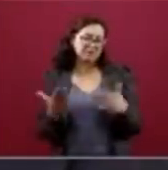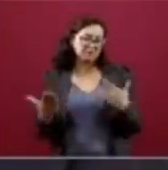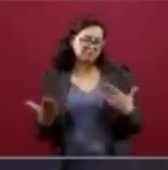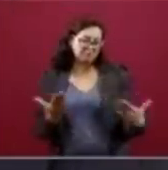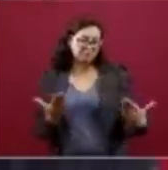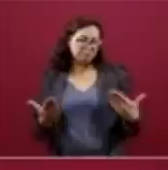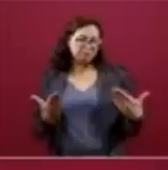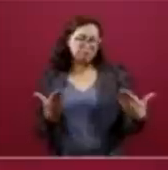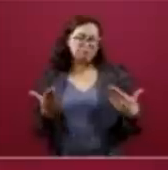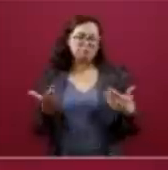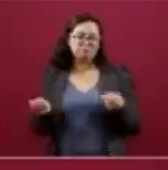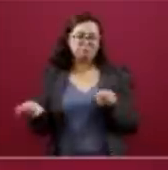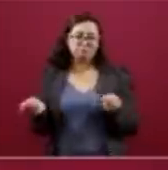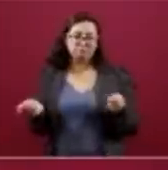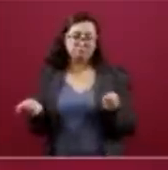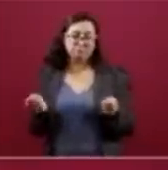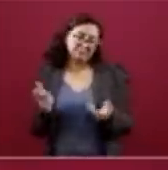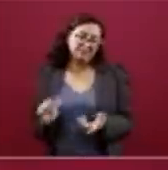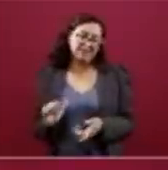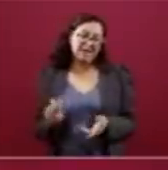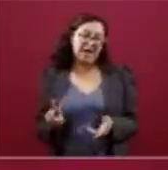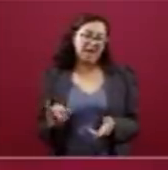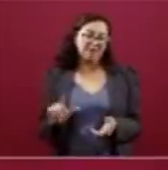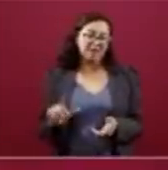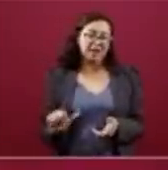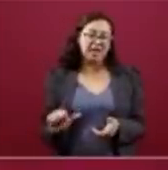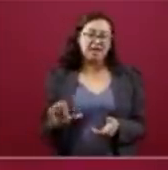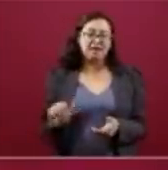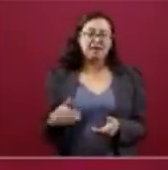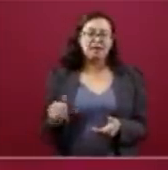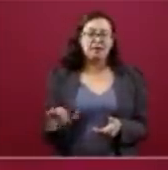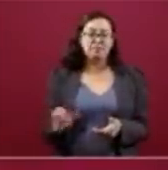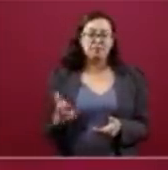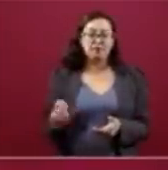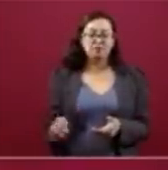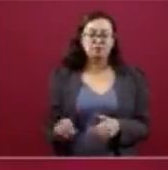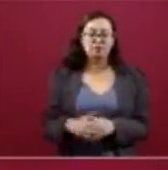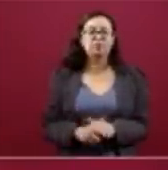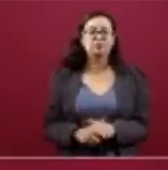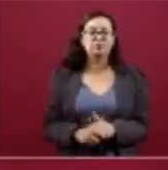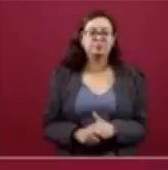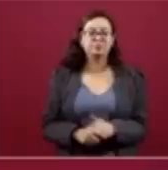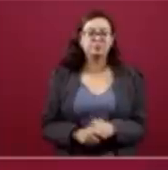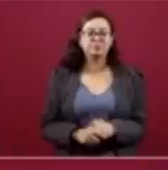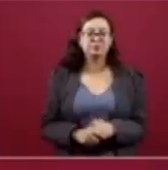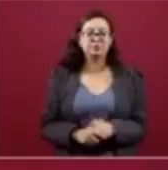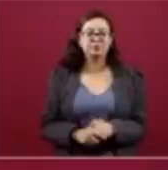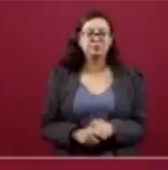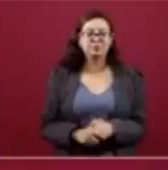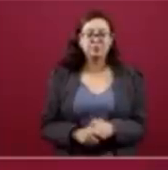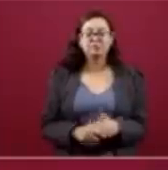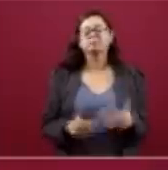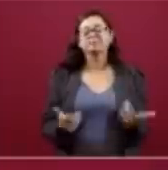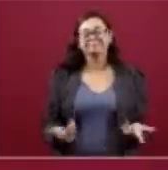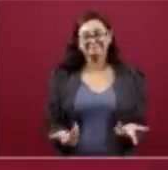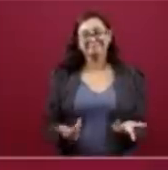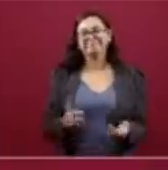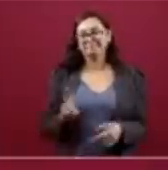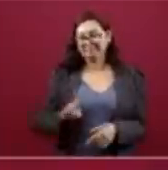con Ávila Camacho. Lo cierto es que sí, en ese entonces